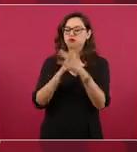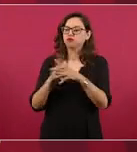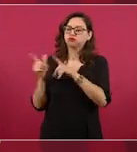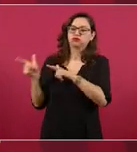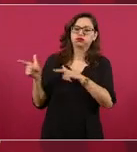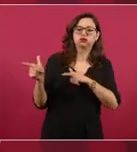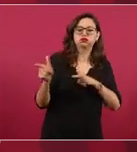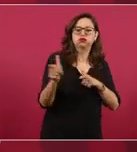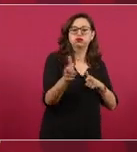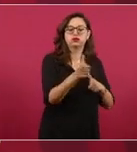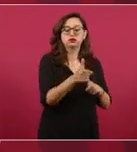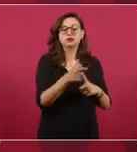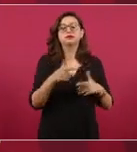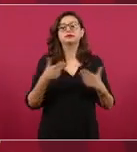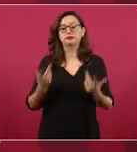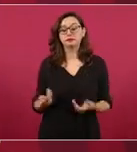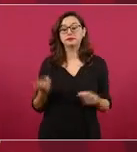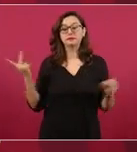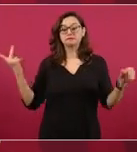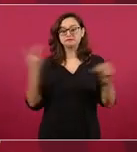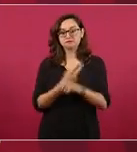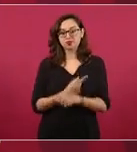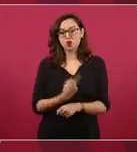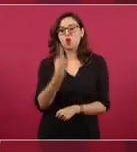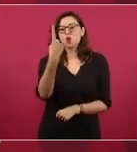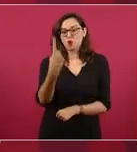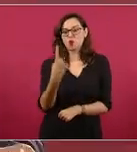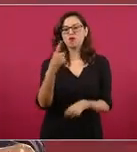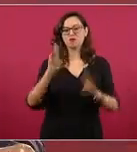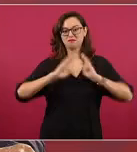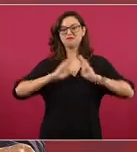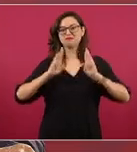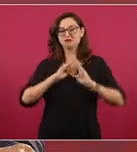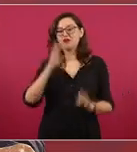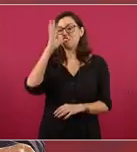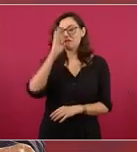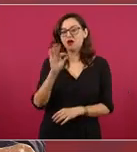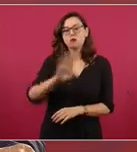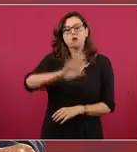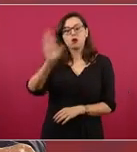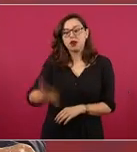pero se detuvo a los dirigentes.